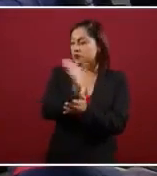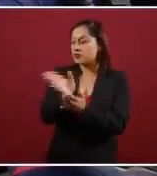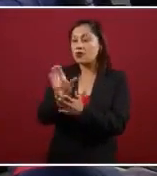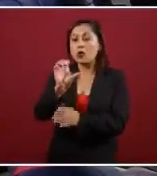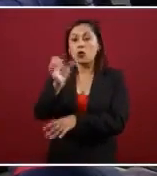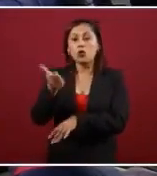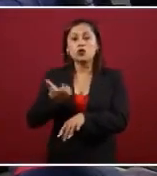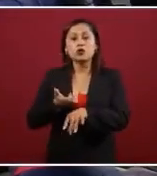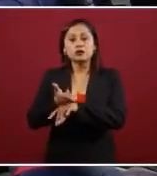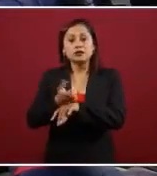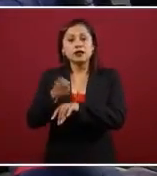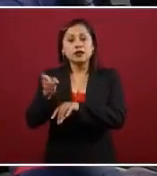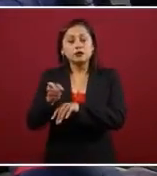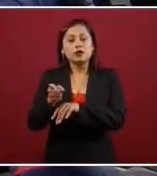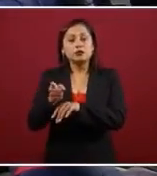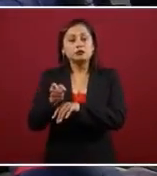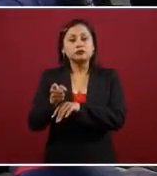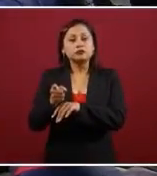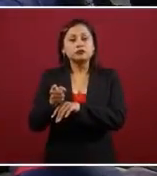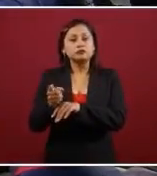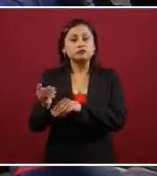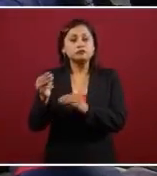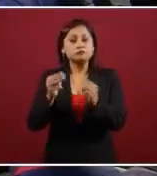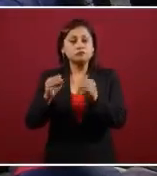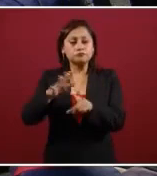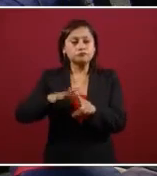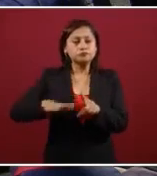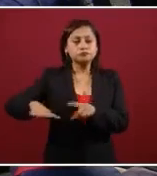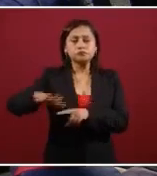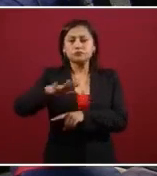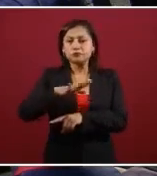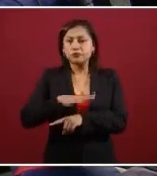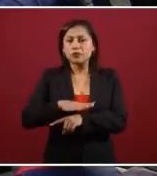zona serrana, mucha marginación.